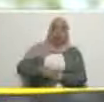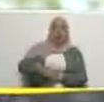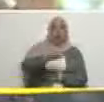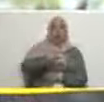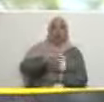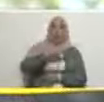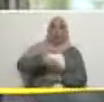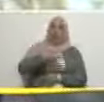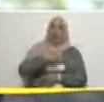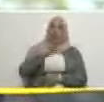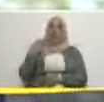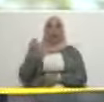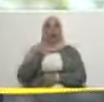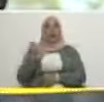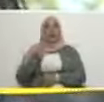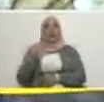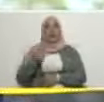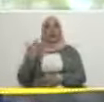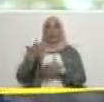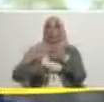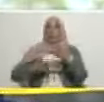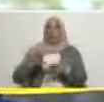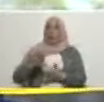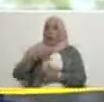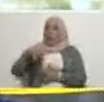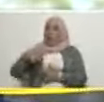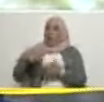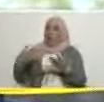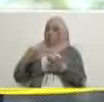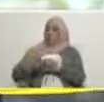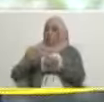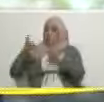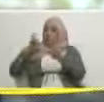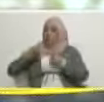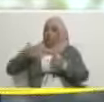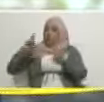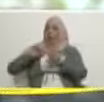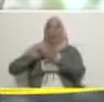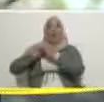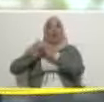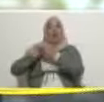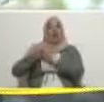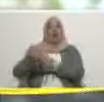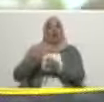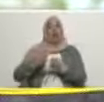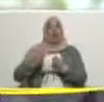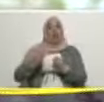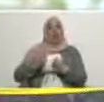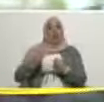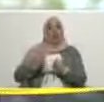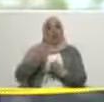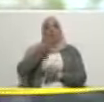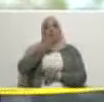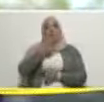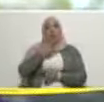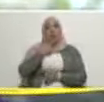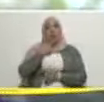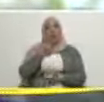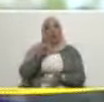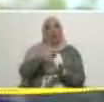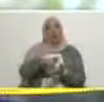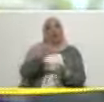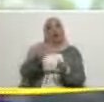juventud. Es un espacio para hacer, para crear, para formarnos, para el deporte, para la vida. Qué hermoso que esta